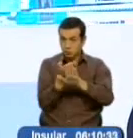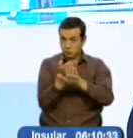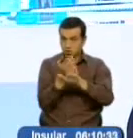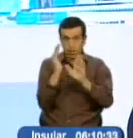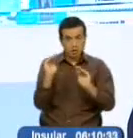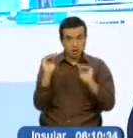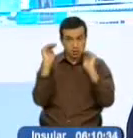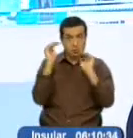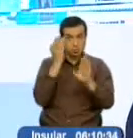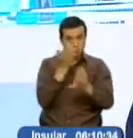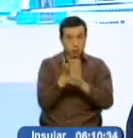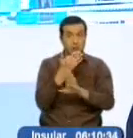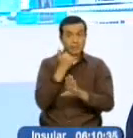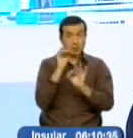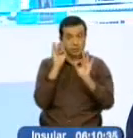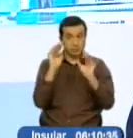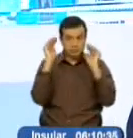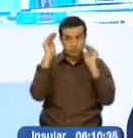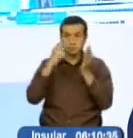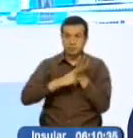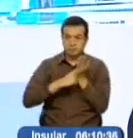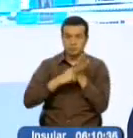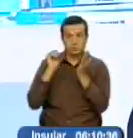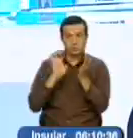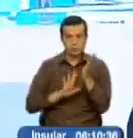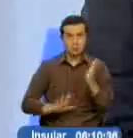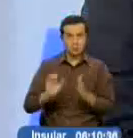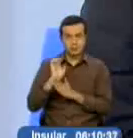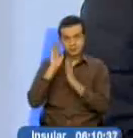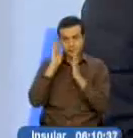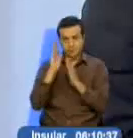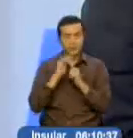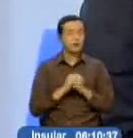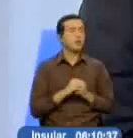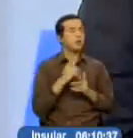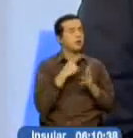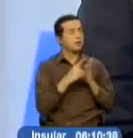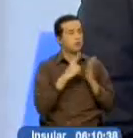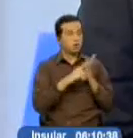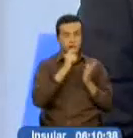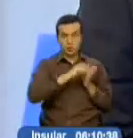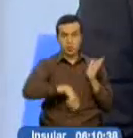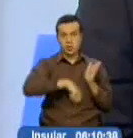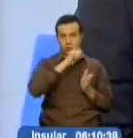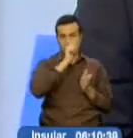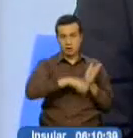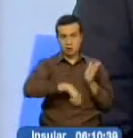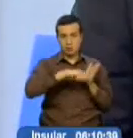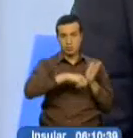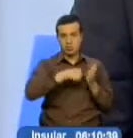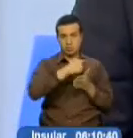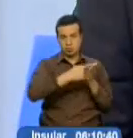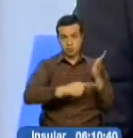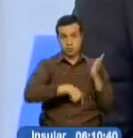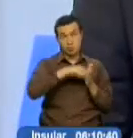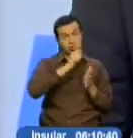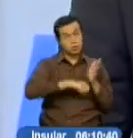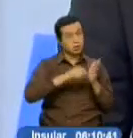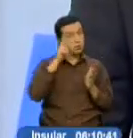mejores propuestas en beneficio del país. Dentro de las condiciones contractuales se establece, me